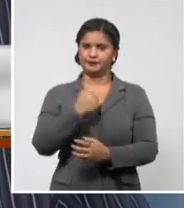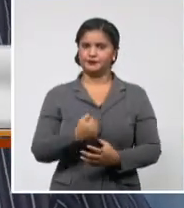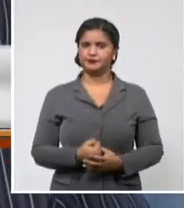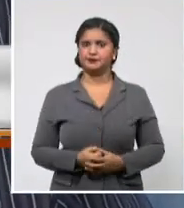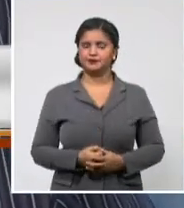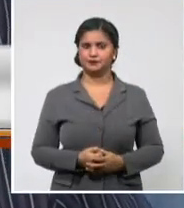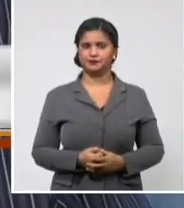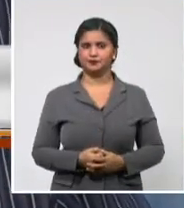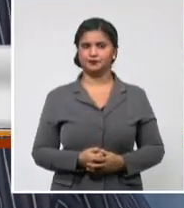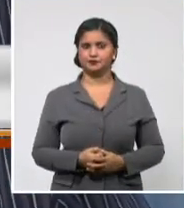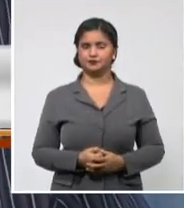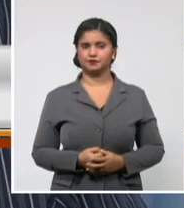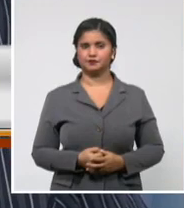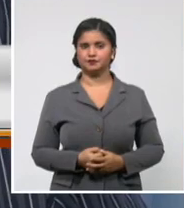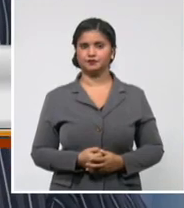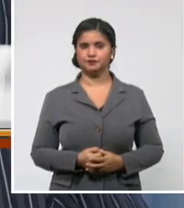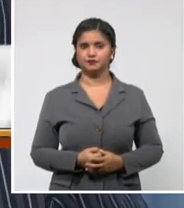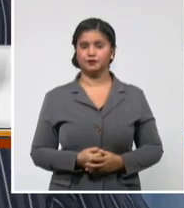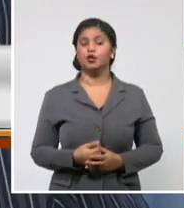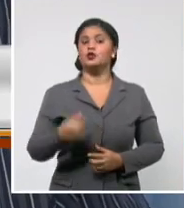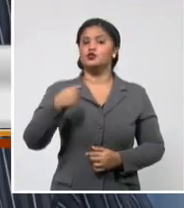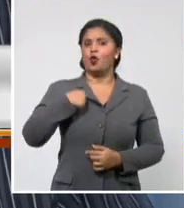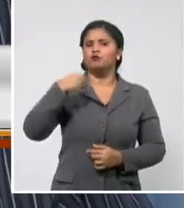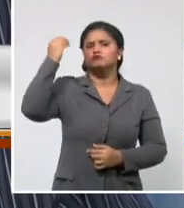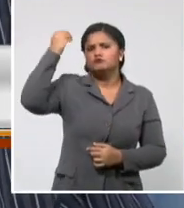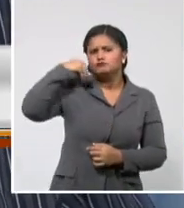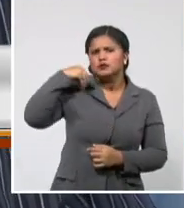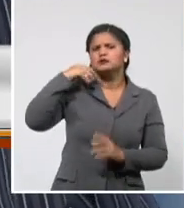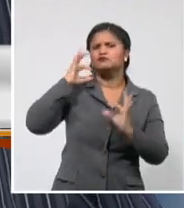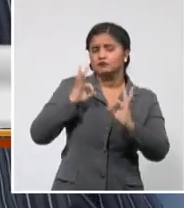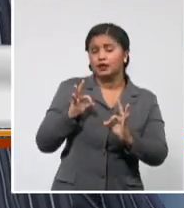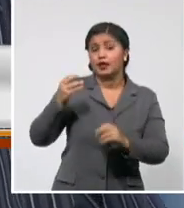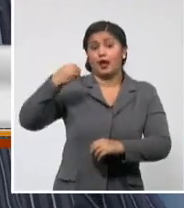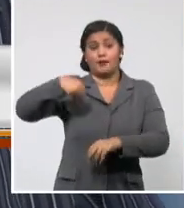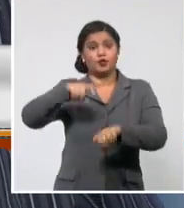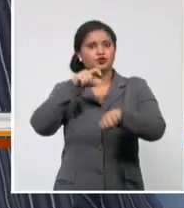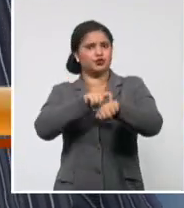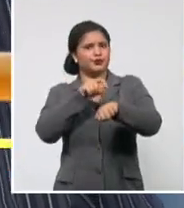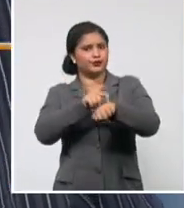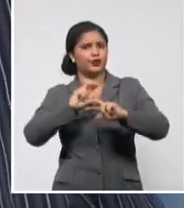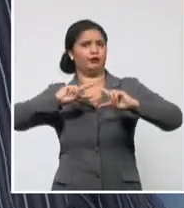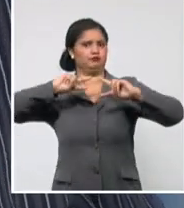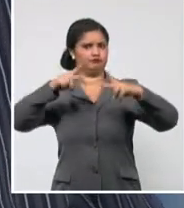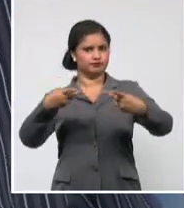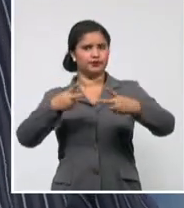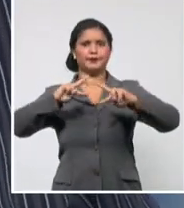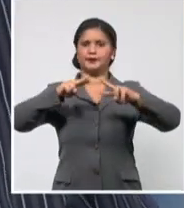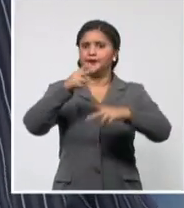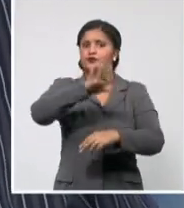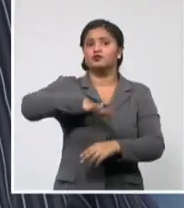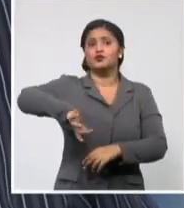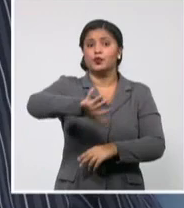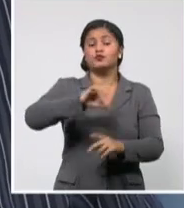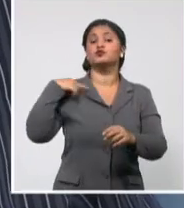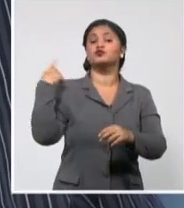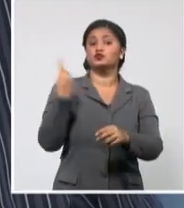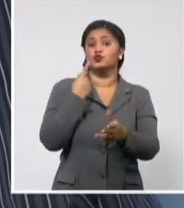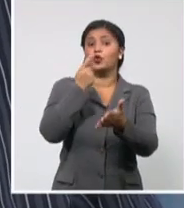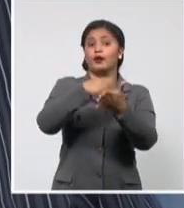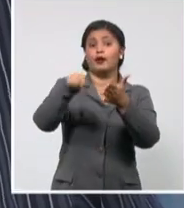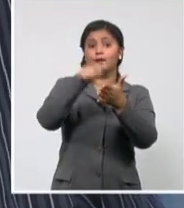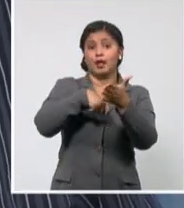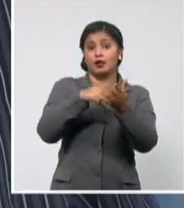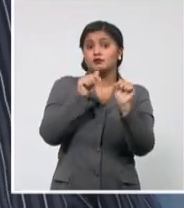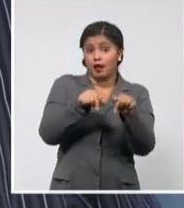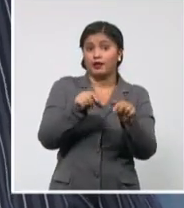compromiso productivo. Yo siempre aprovecho la oportunidad que me dan los medios para reiterar a nuestro pueblo que tenemos planes de producción que, aunque se